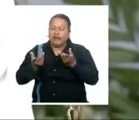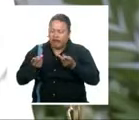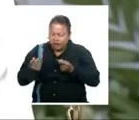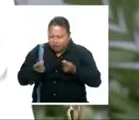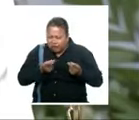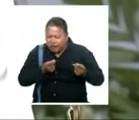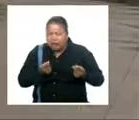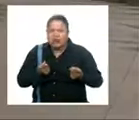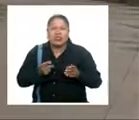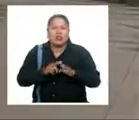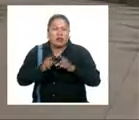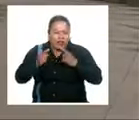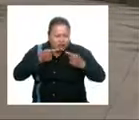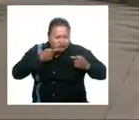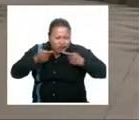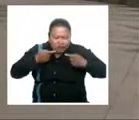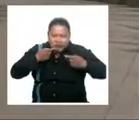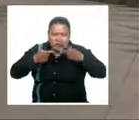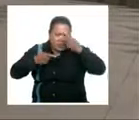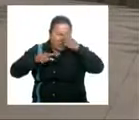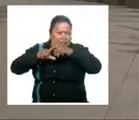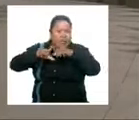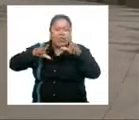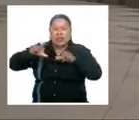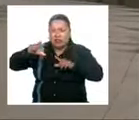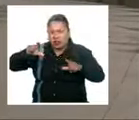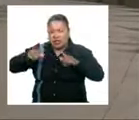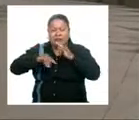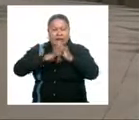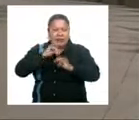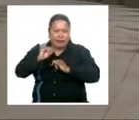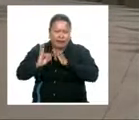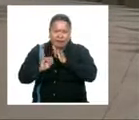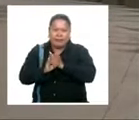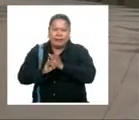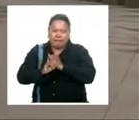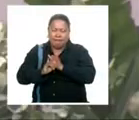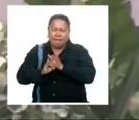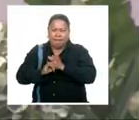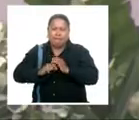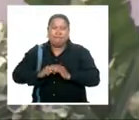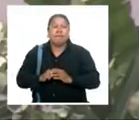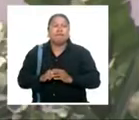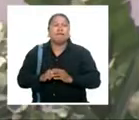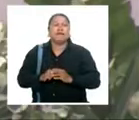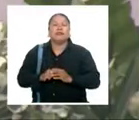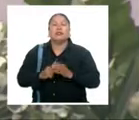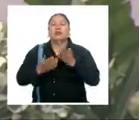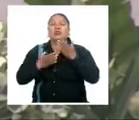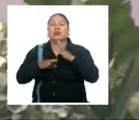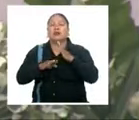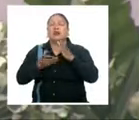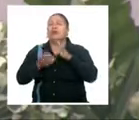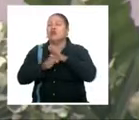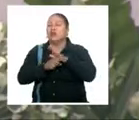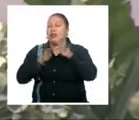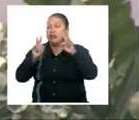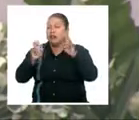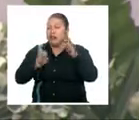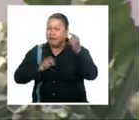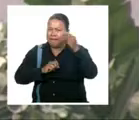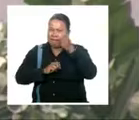las grandes discusiones nacionales e internacionales. El tema que tocamos en